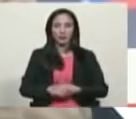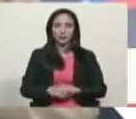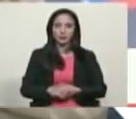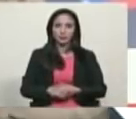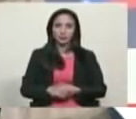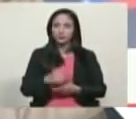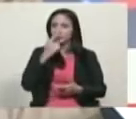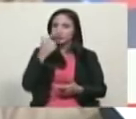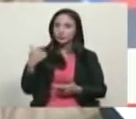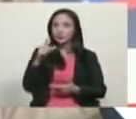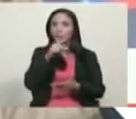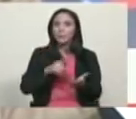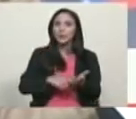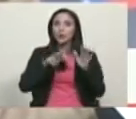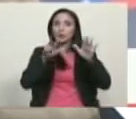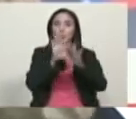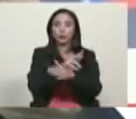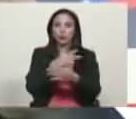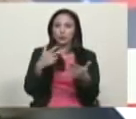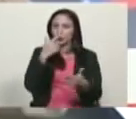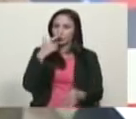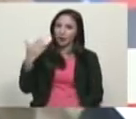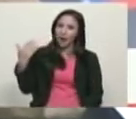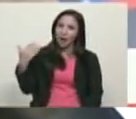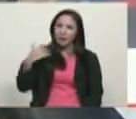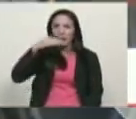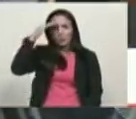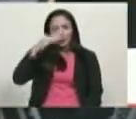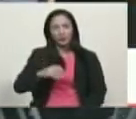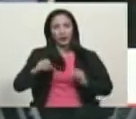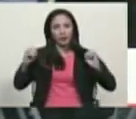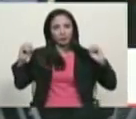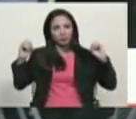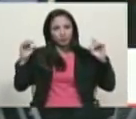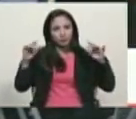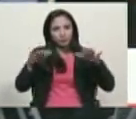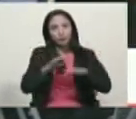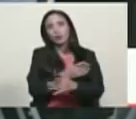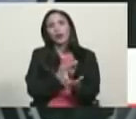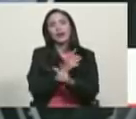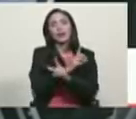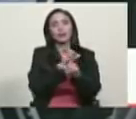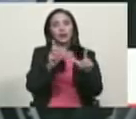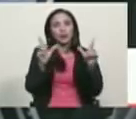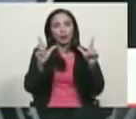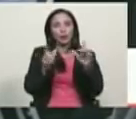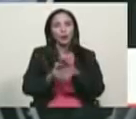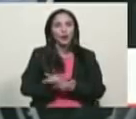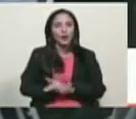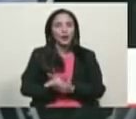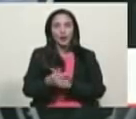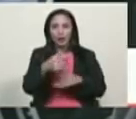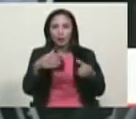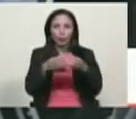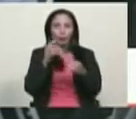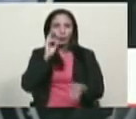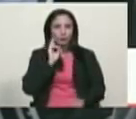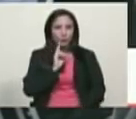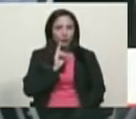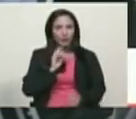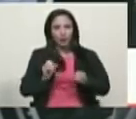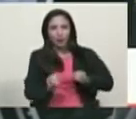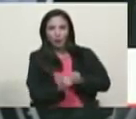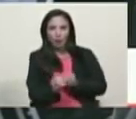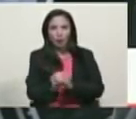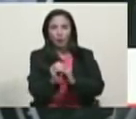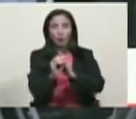Es en 1818 que el Ejército Libertador de Bolívar en el Orinoco captura dos goletas, dos barcos,